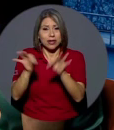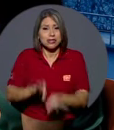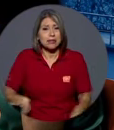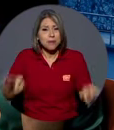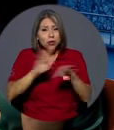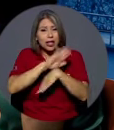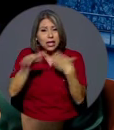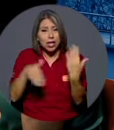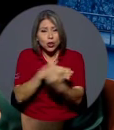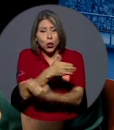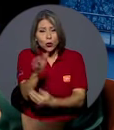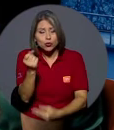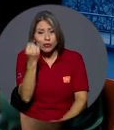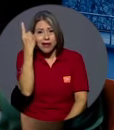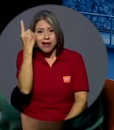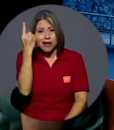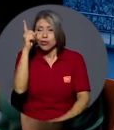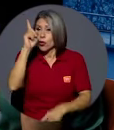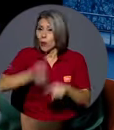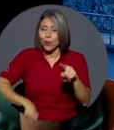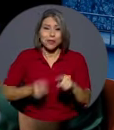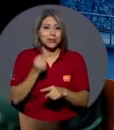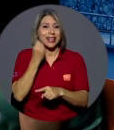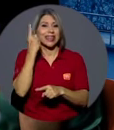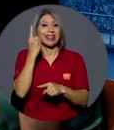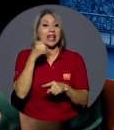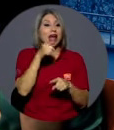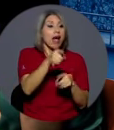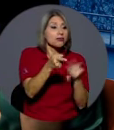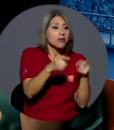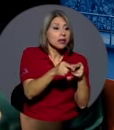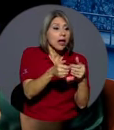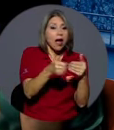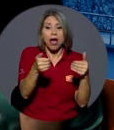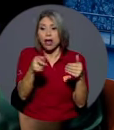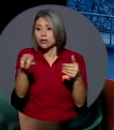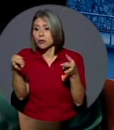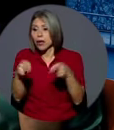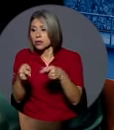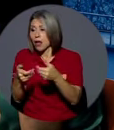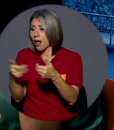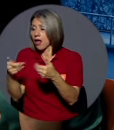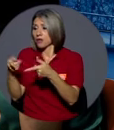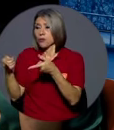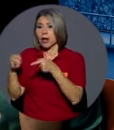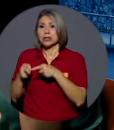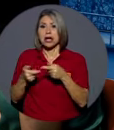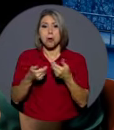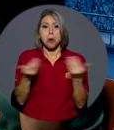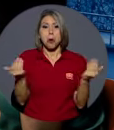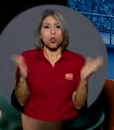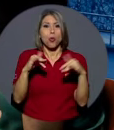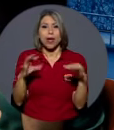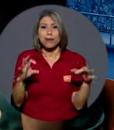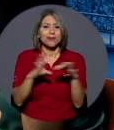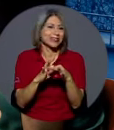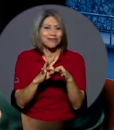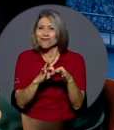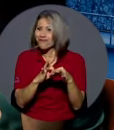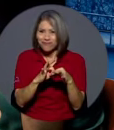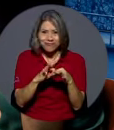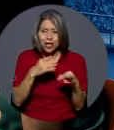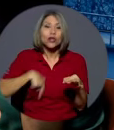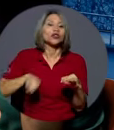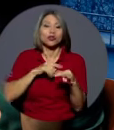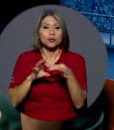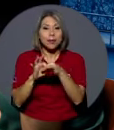importante que todos lo entendamos, ¿verdad? O sea, no podemos entender los fenómenos independientemente a la hora de expresarse en el territorio y está muy vinculado